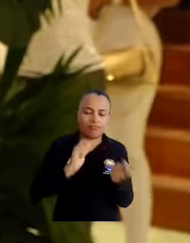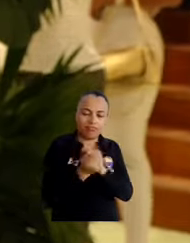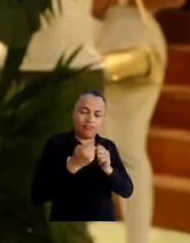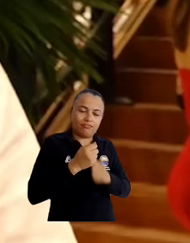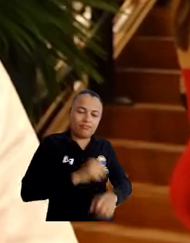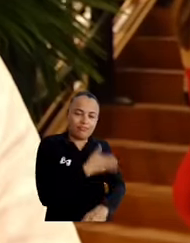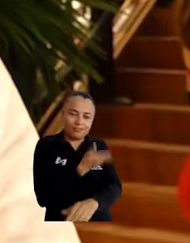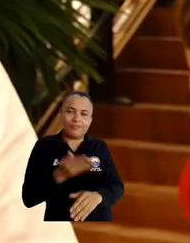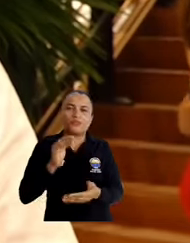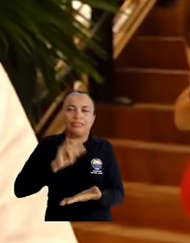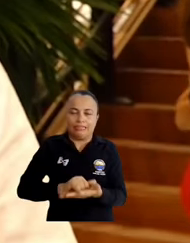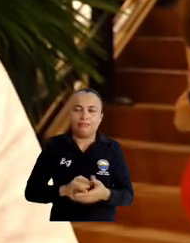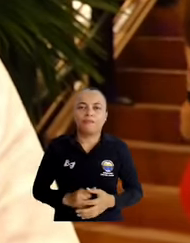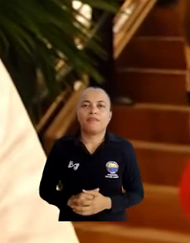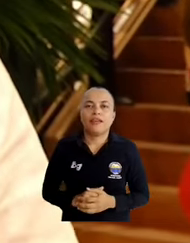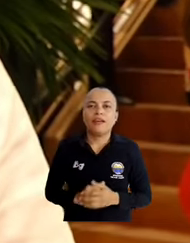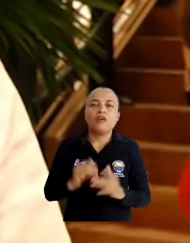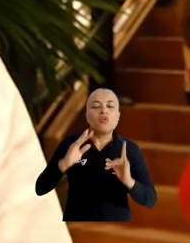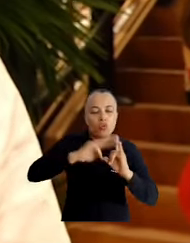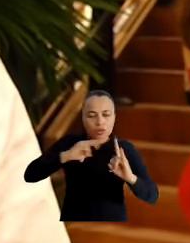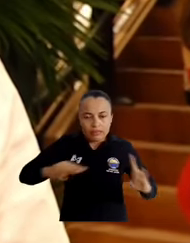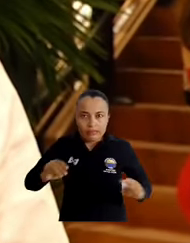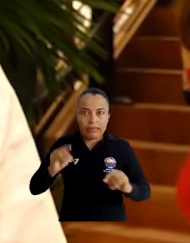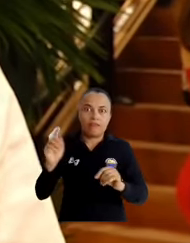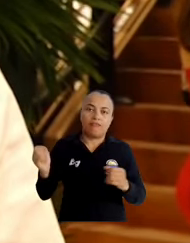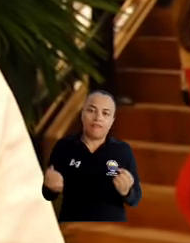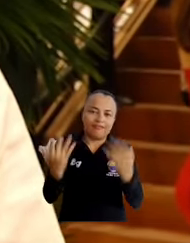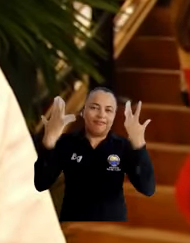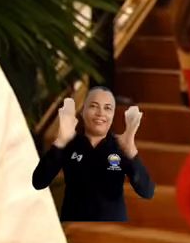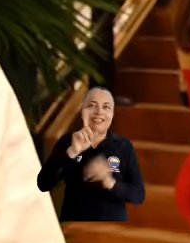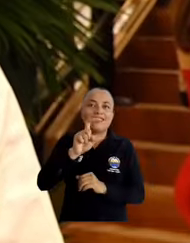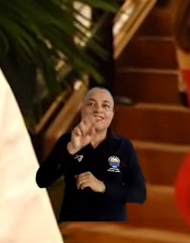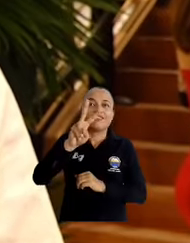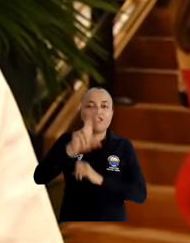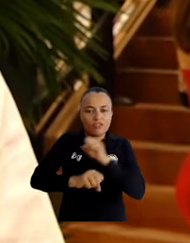de la música. Felicitamos a la universidad, nuestra casa de estudios, 62